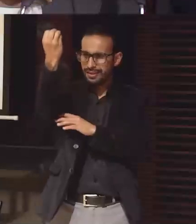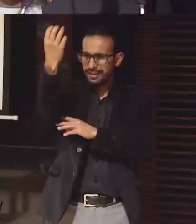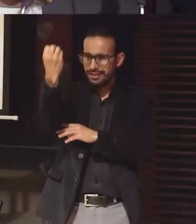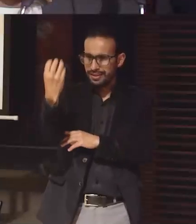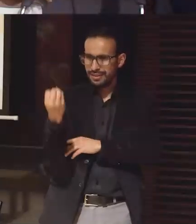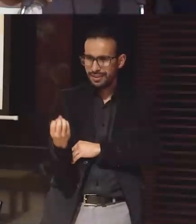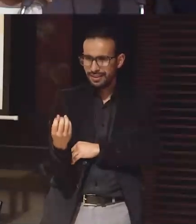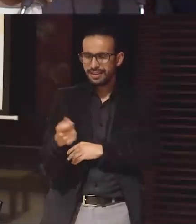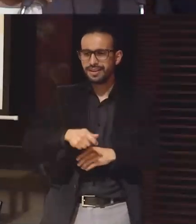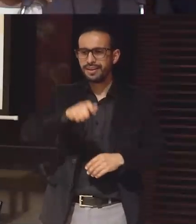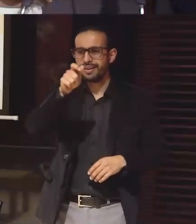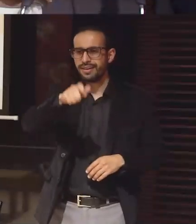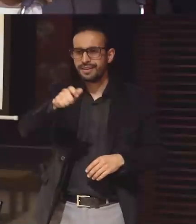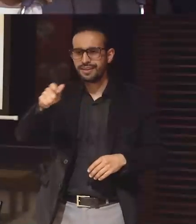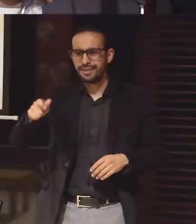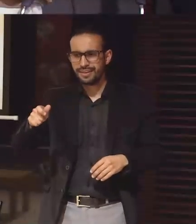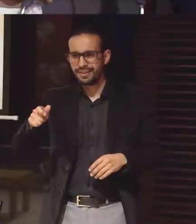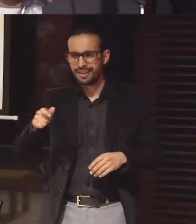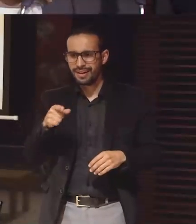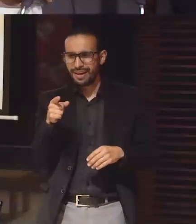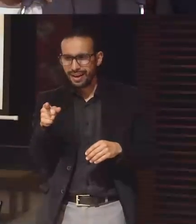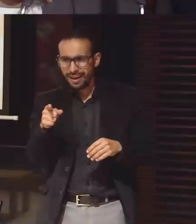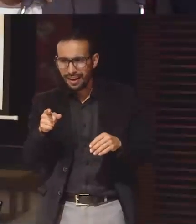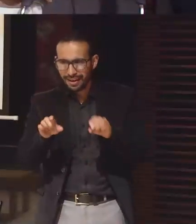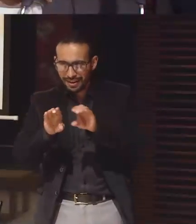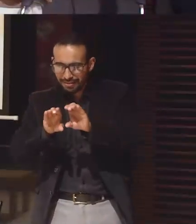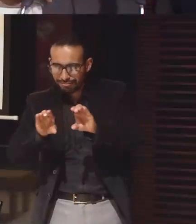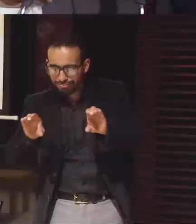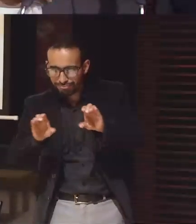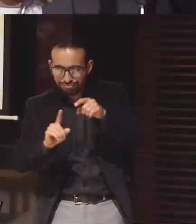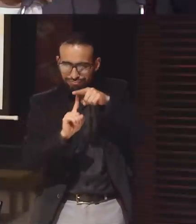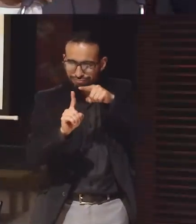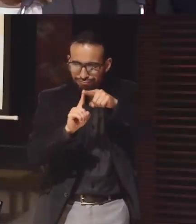gente vendía imitaciones de los buses piratas,